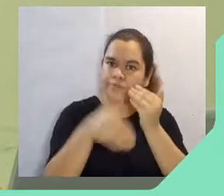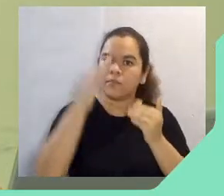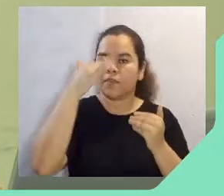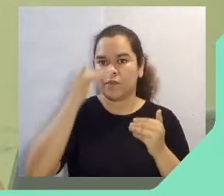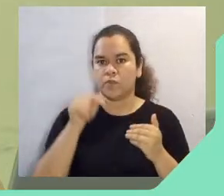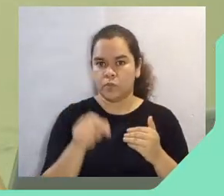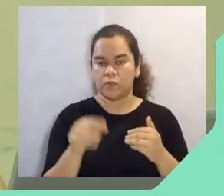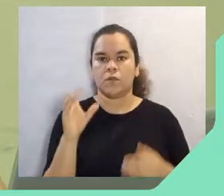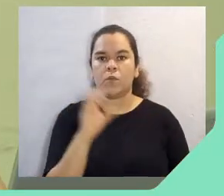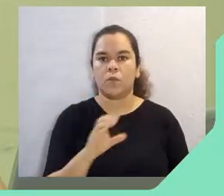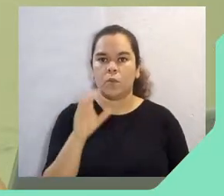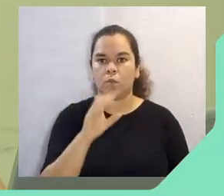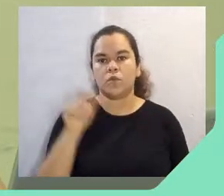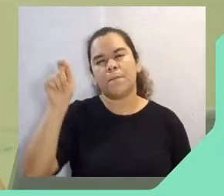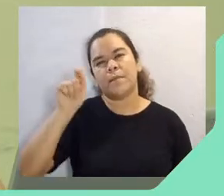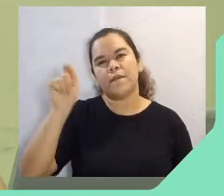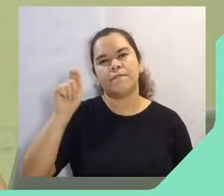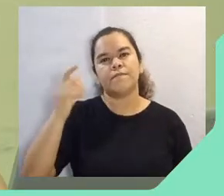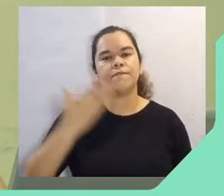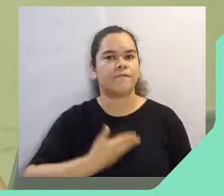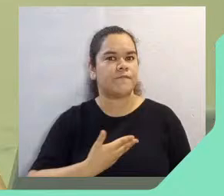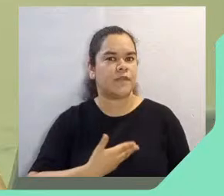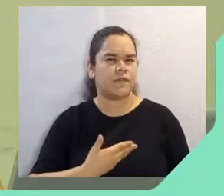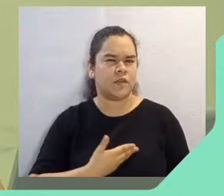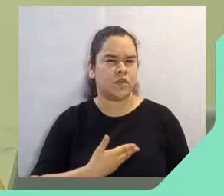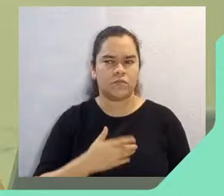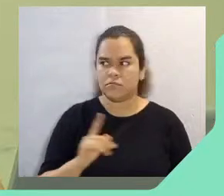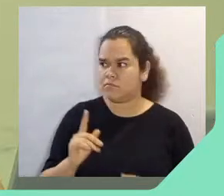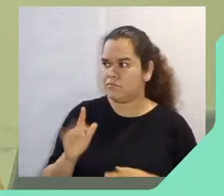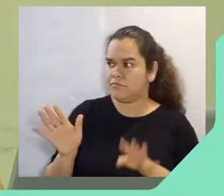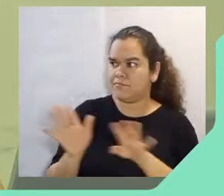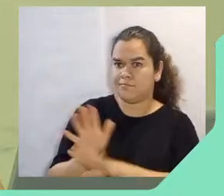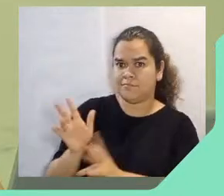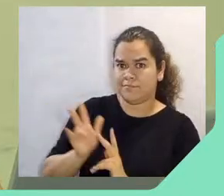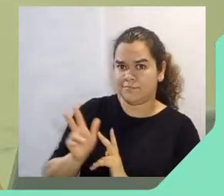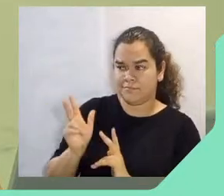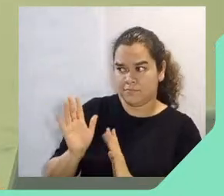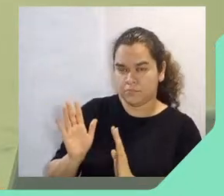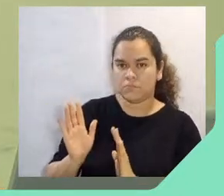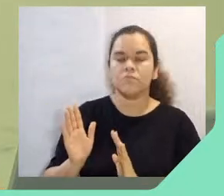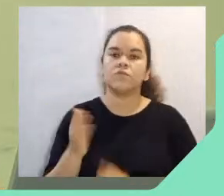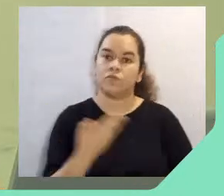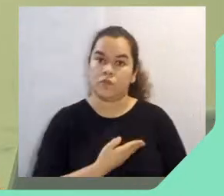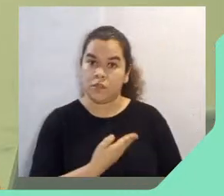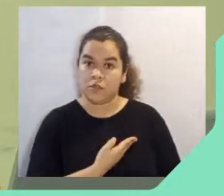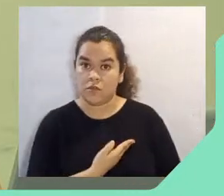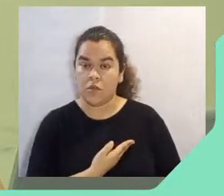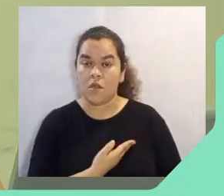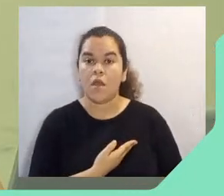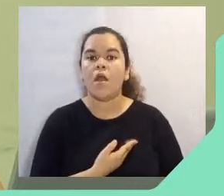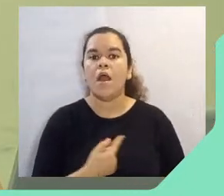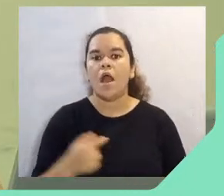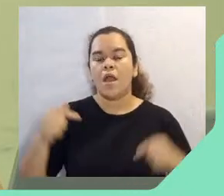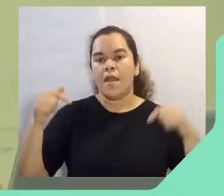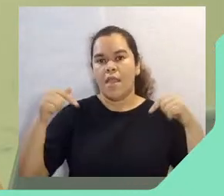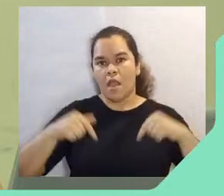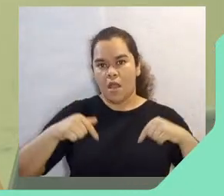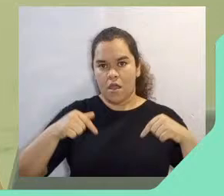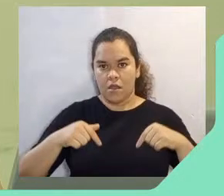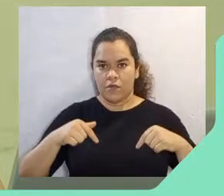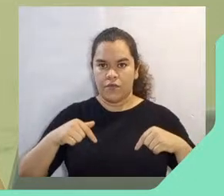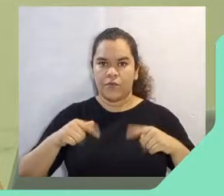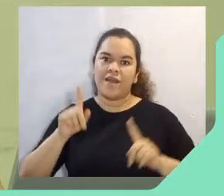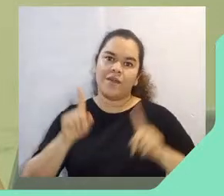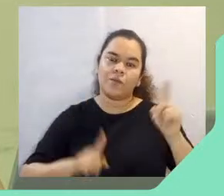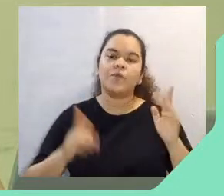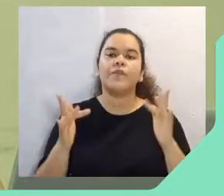la carrera en el mes de febrero, si no corríjanme. y este año se hicieron de manera, se cursaron de manera